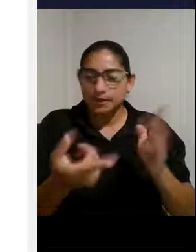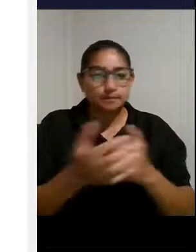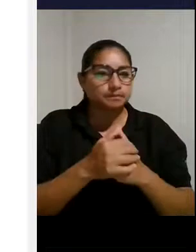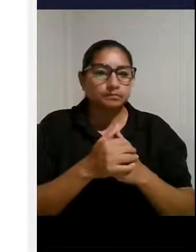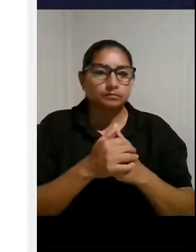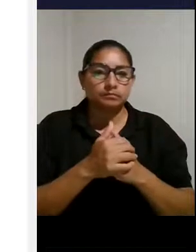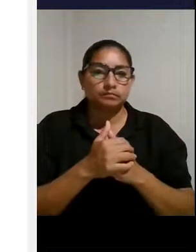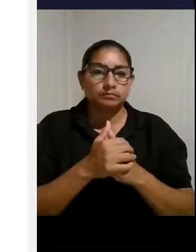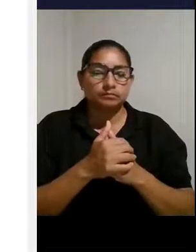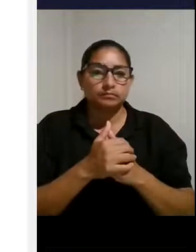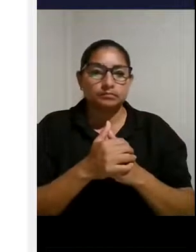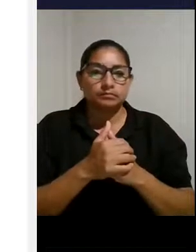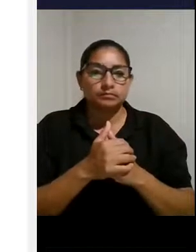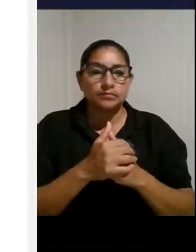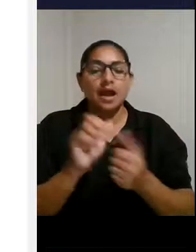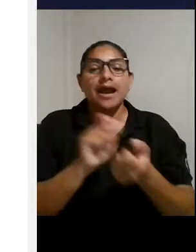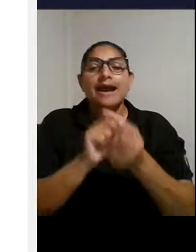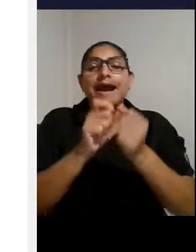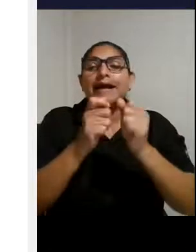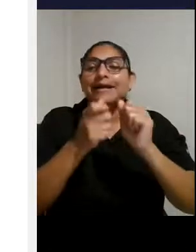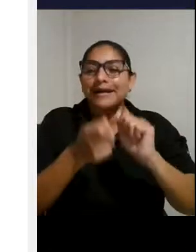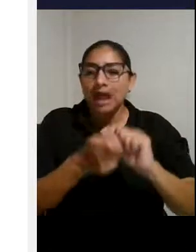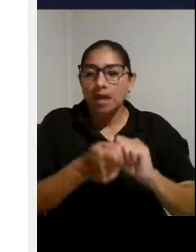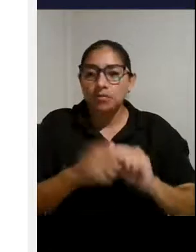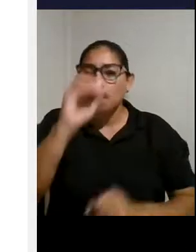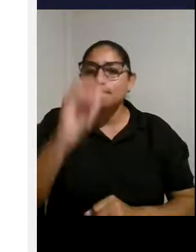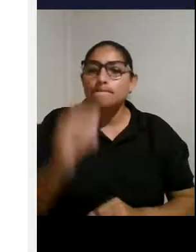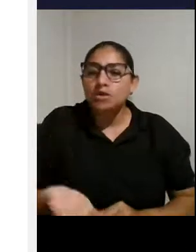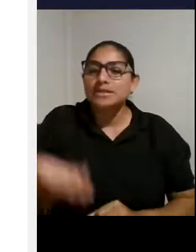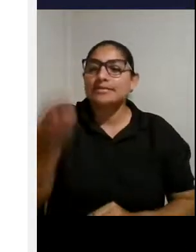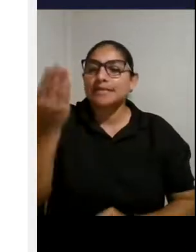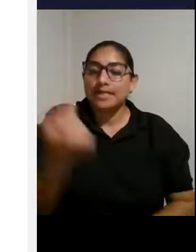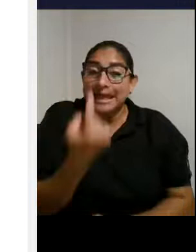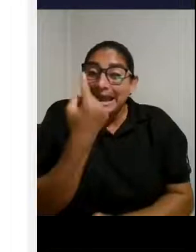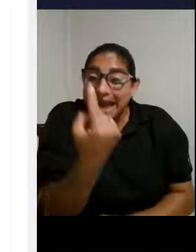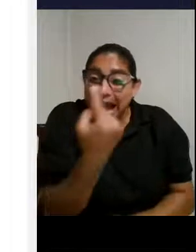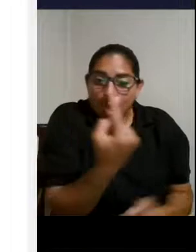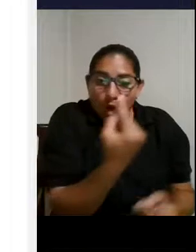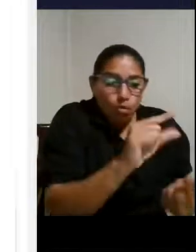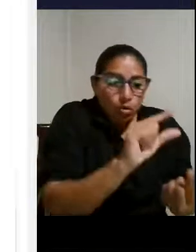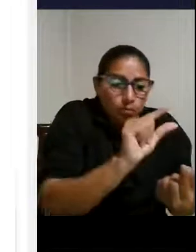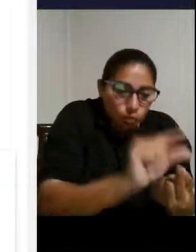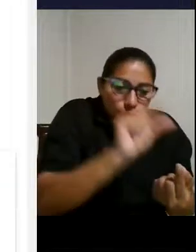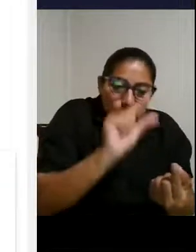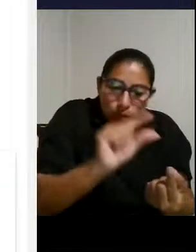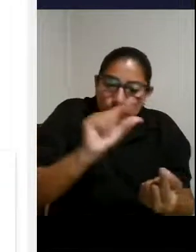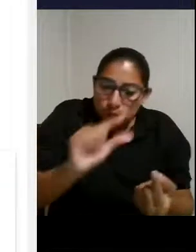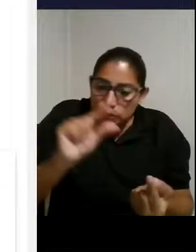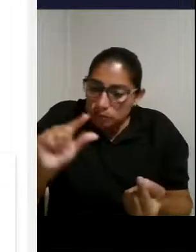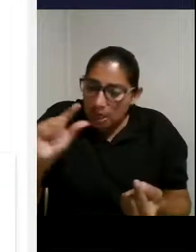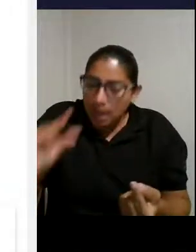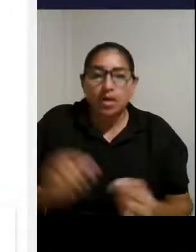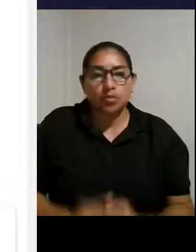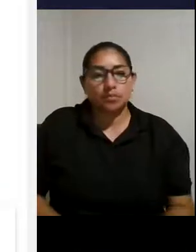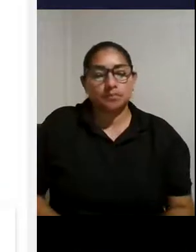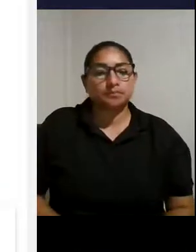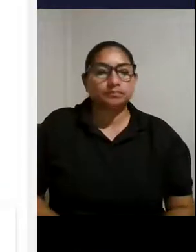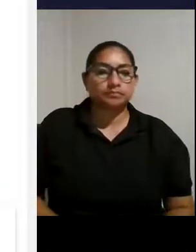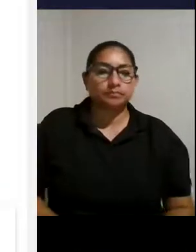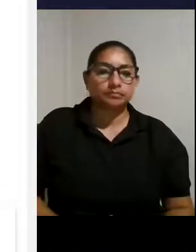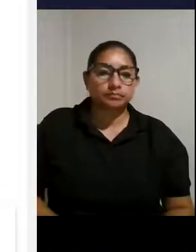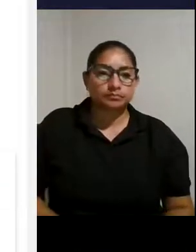es el cambio que habría promedio por cada una de las unidades. Me voy a explicar más con